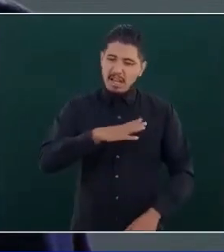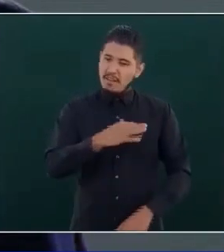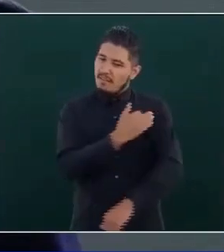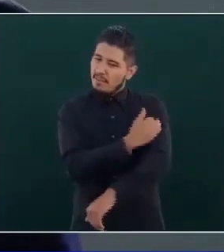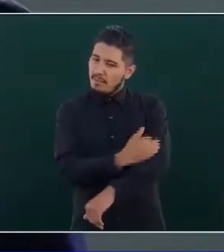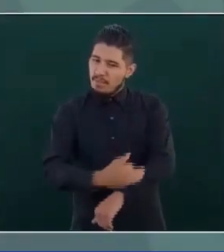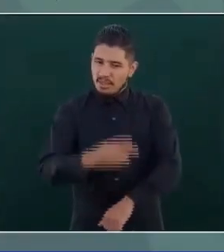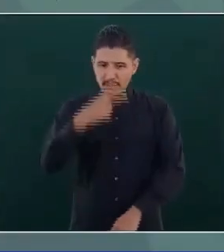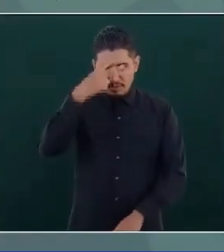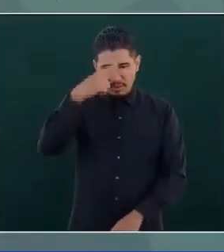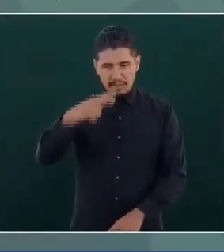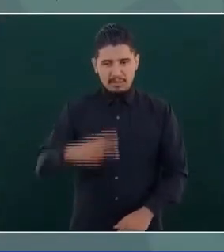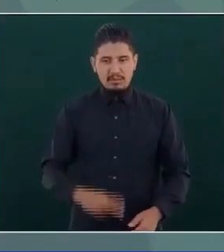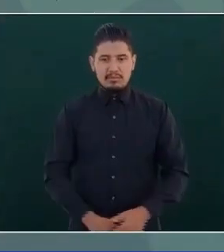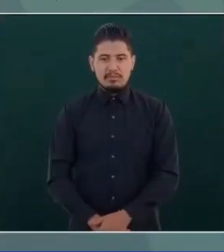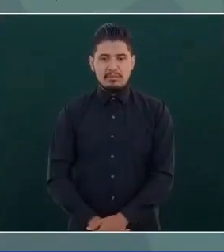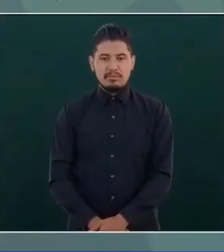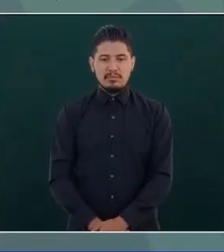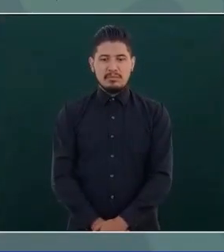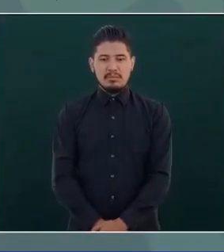familias mexicanas.